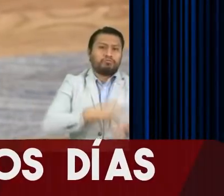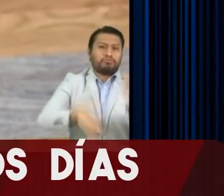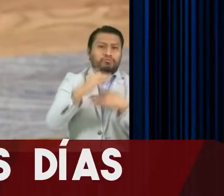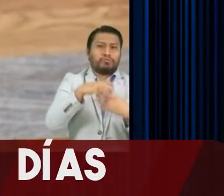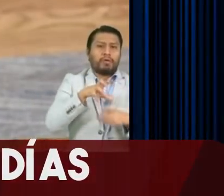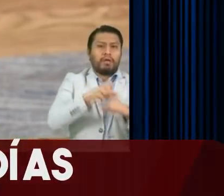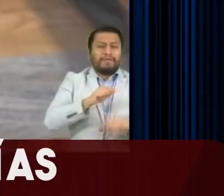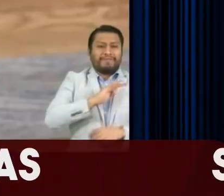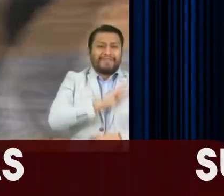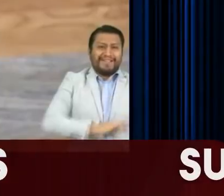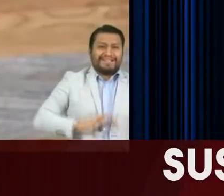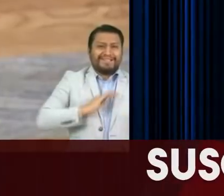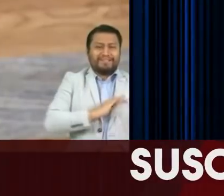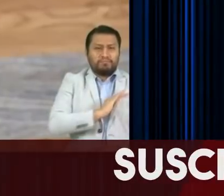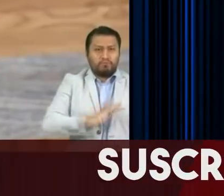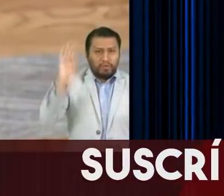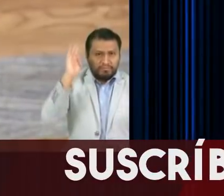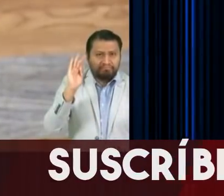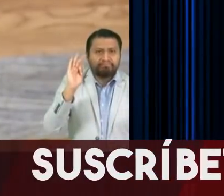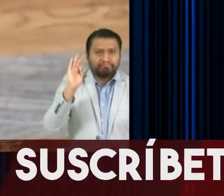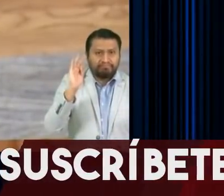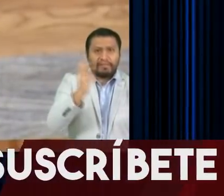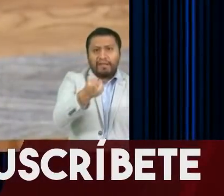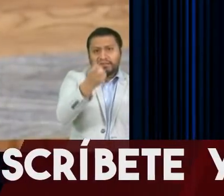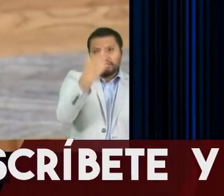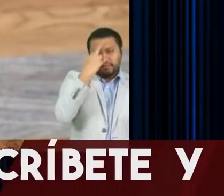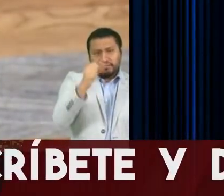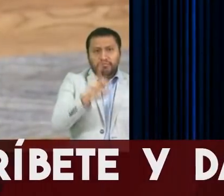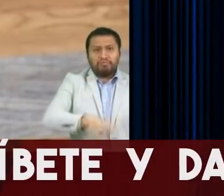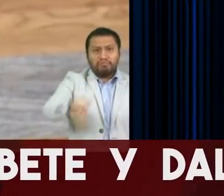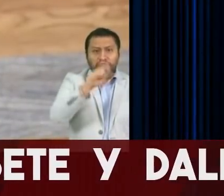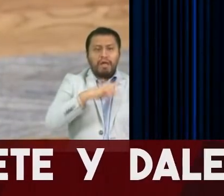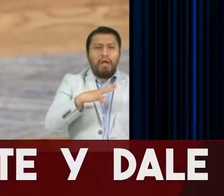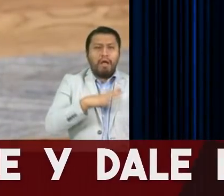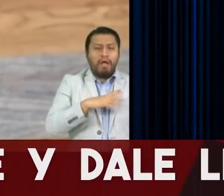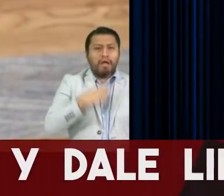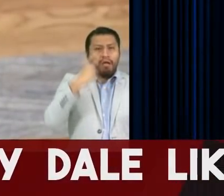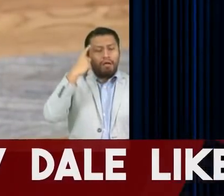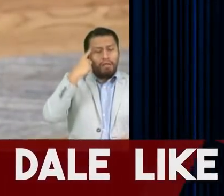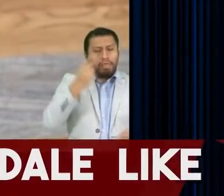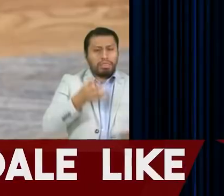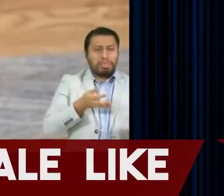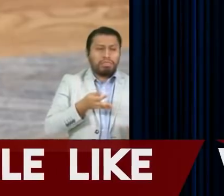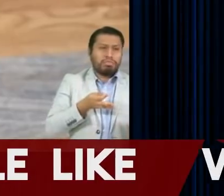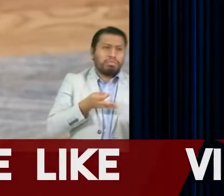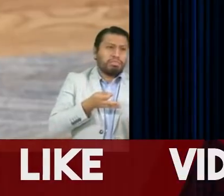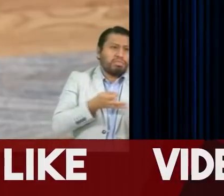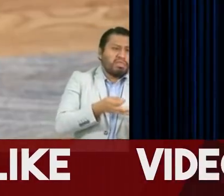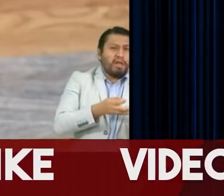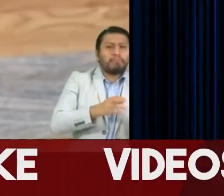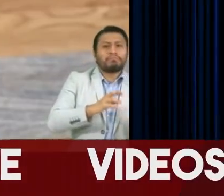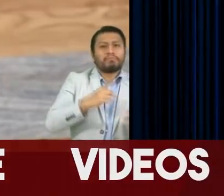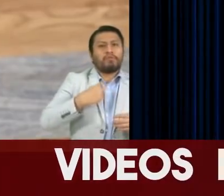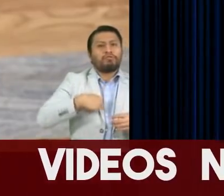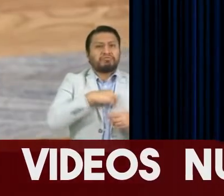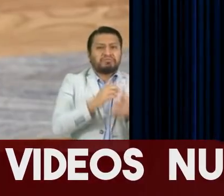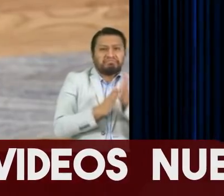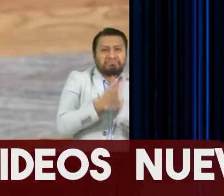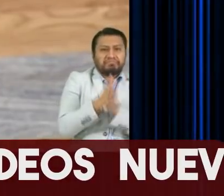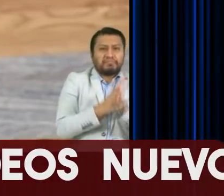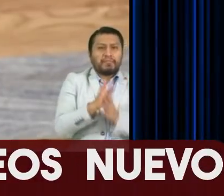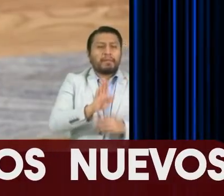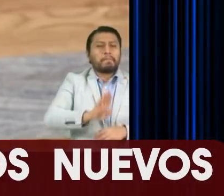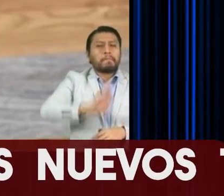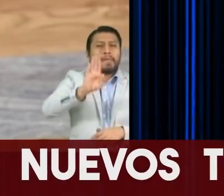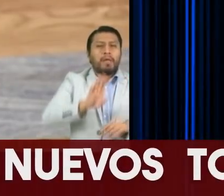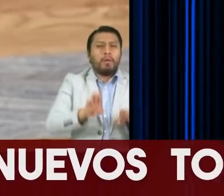eso han cedido a la tentación de querer ser un cuarto poder conservador, y